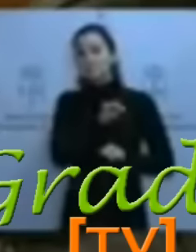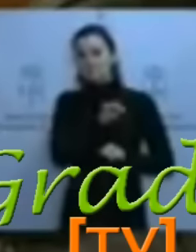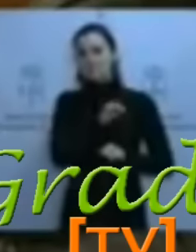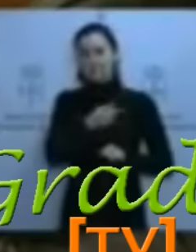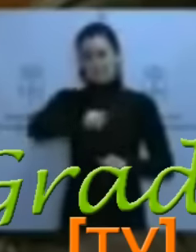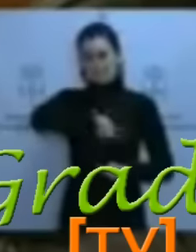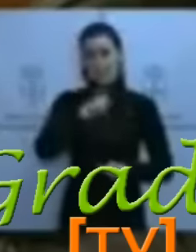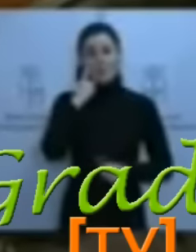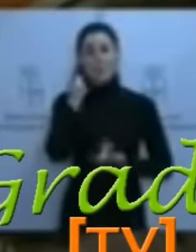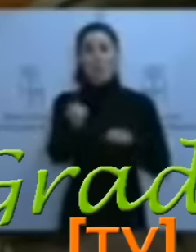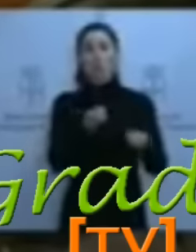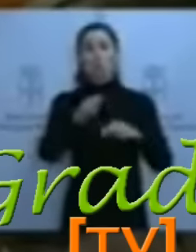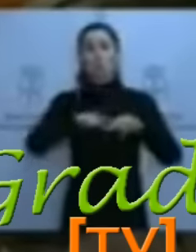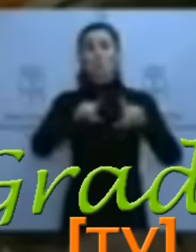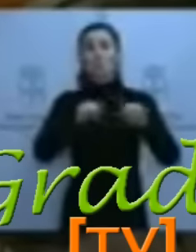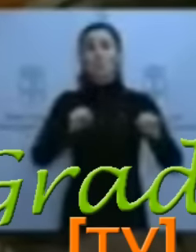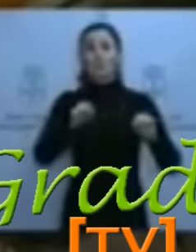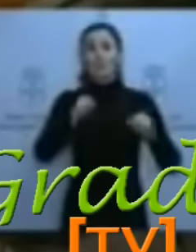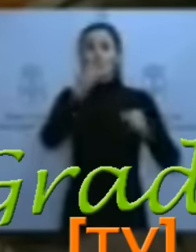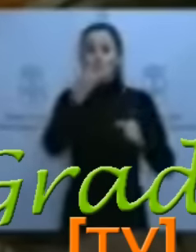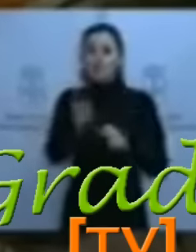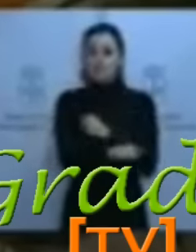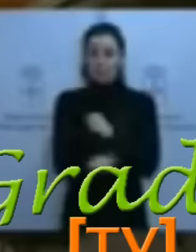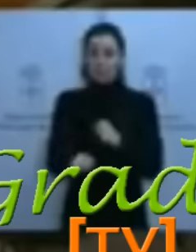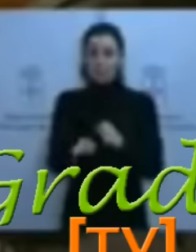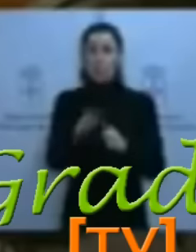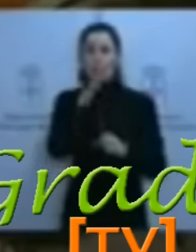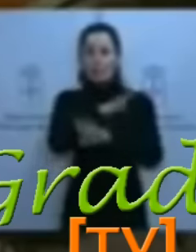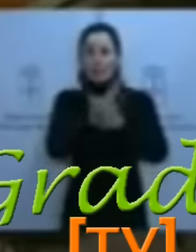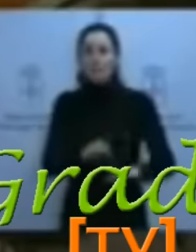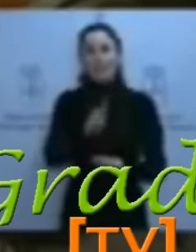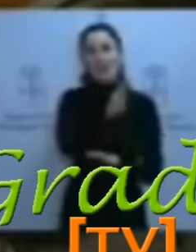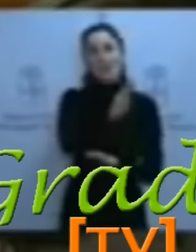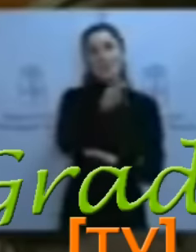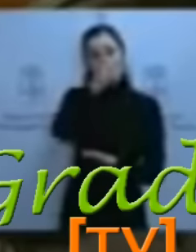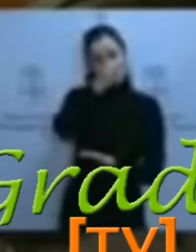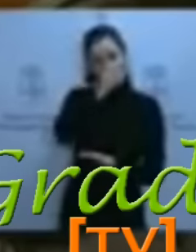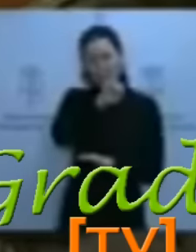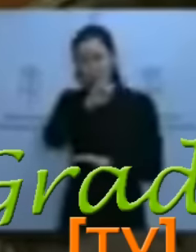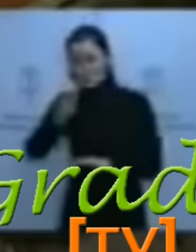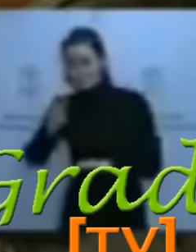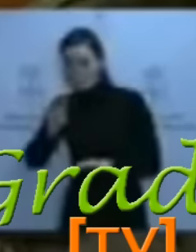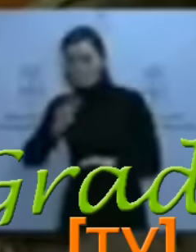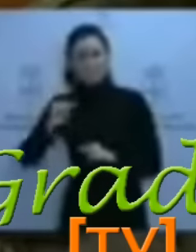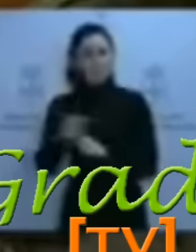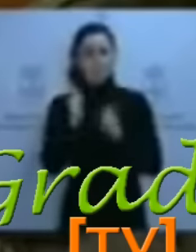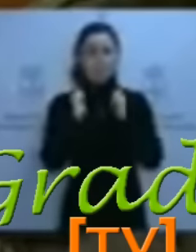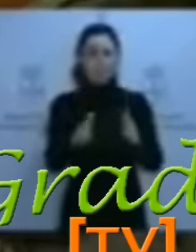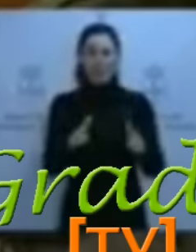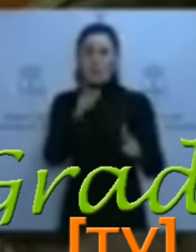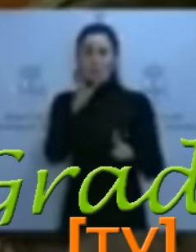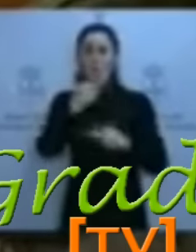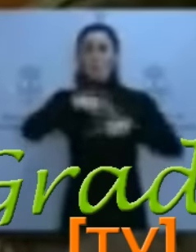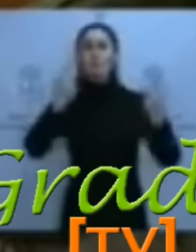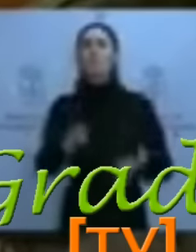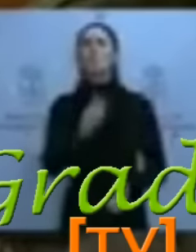los controles del Principado, por la connivencia del PSOE Izquierda Unida en perjuicio de los servicios públicos. Lo digo